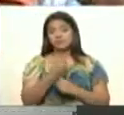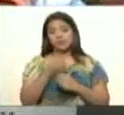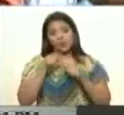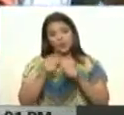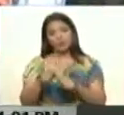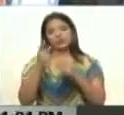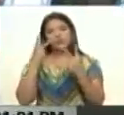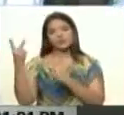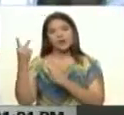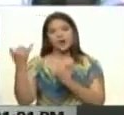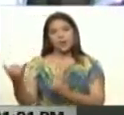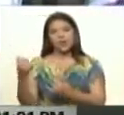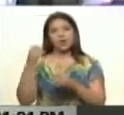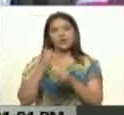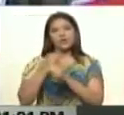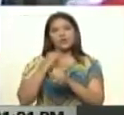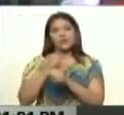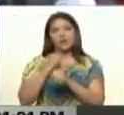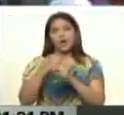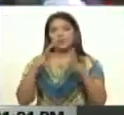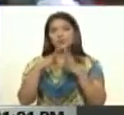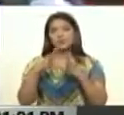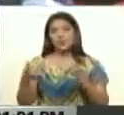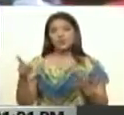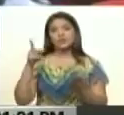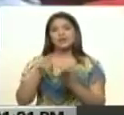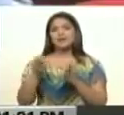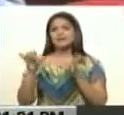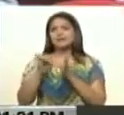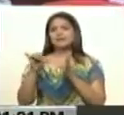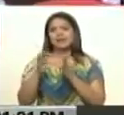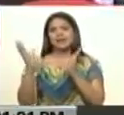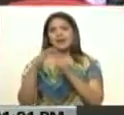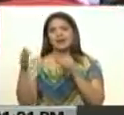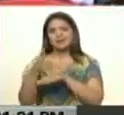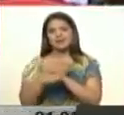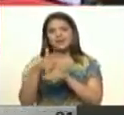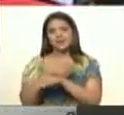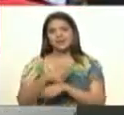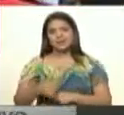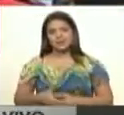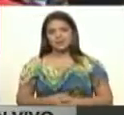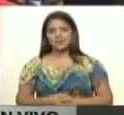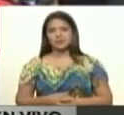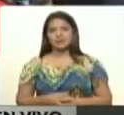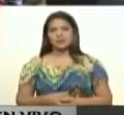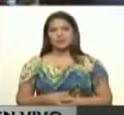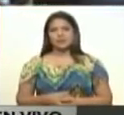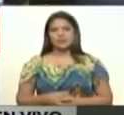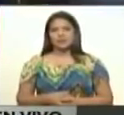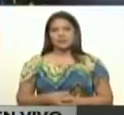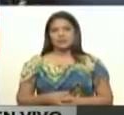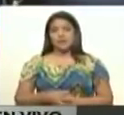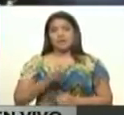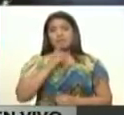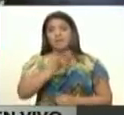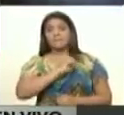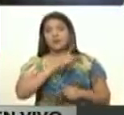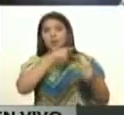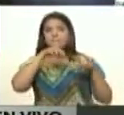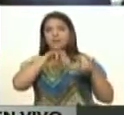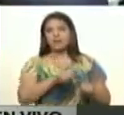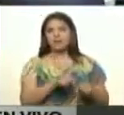escuchando a esta hora los trabajadores presentes en las cercanías del Palacio de Miraflores. El enemigo imperialista pretende arrebatar